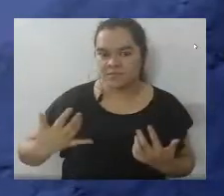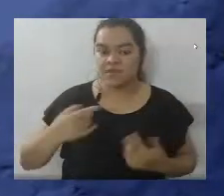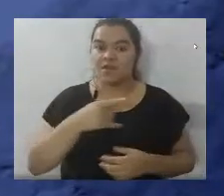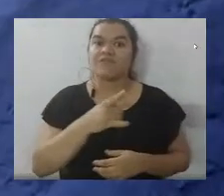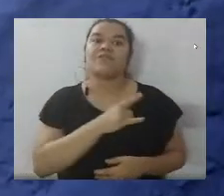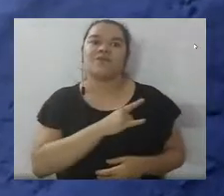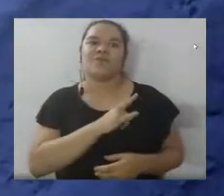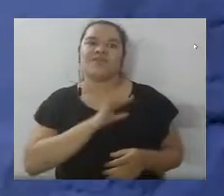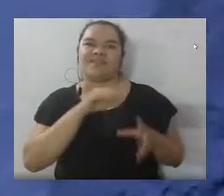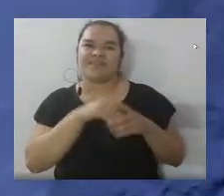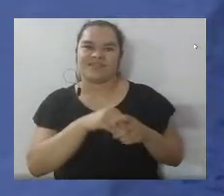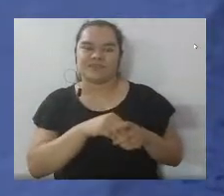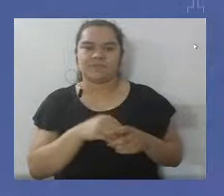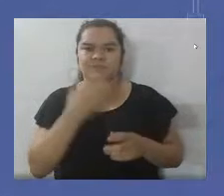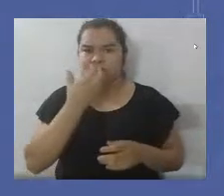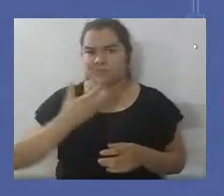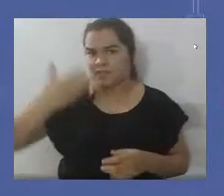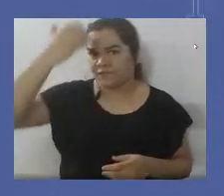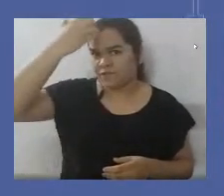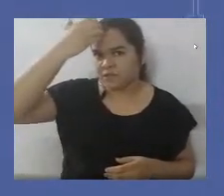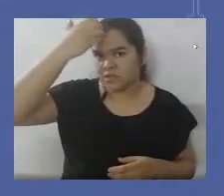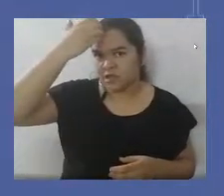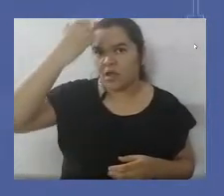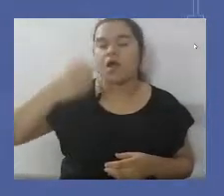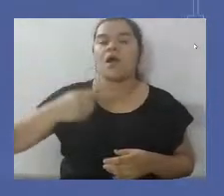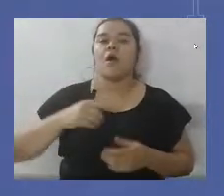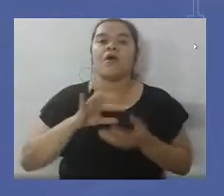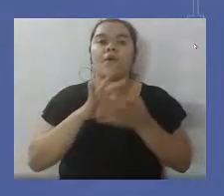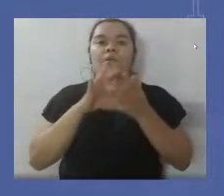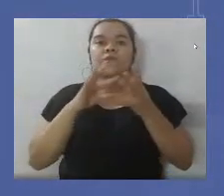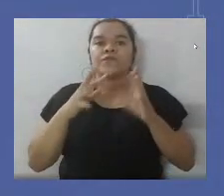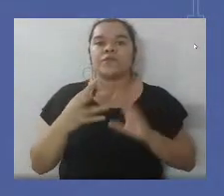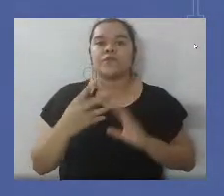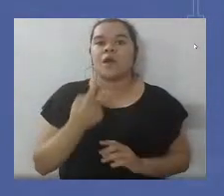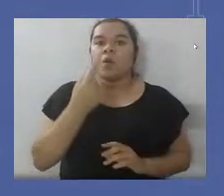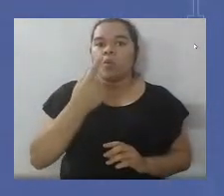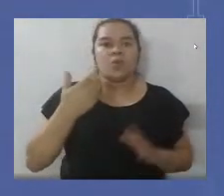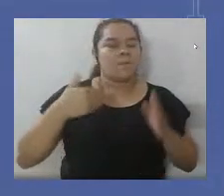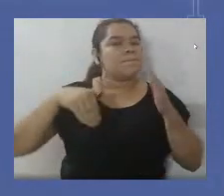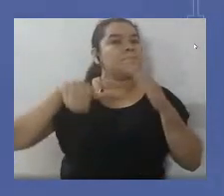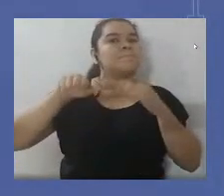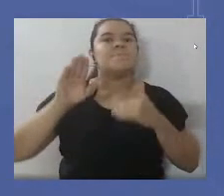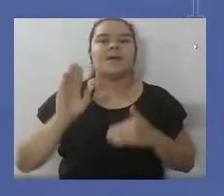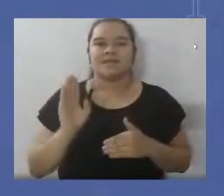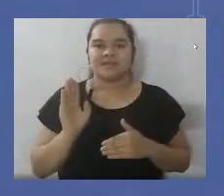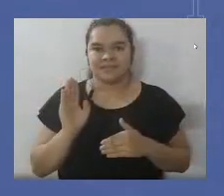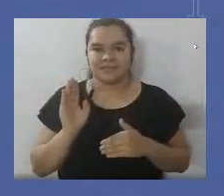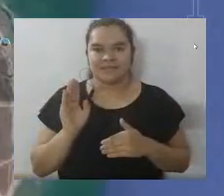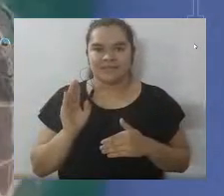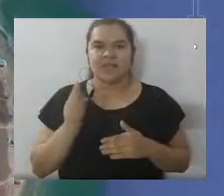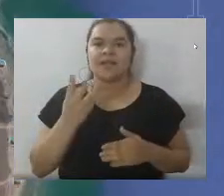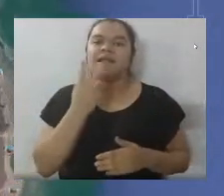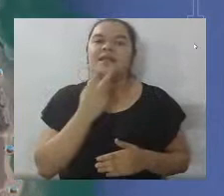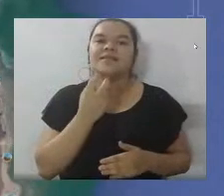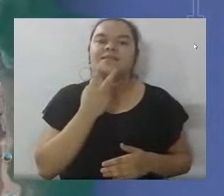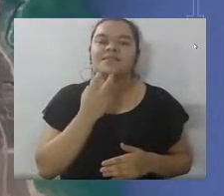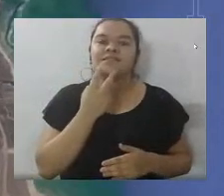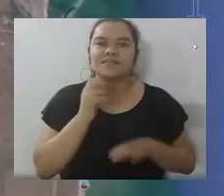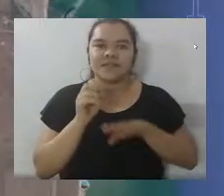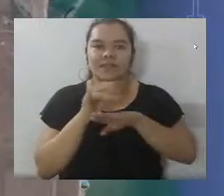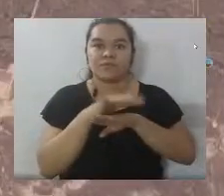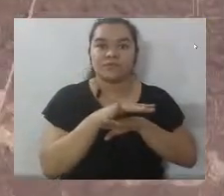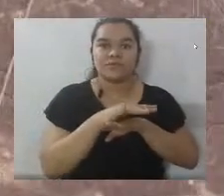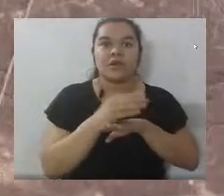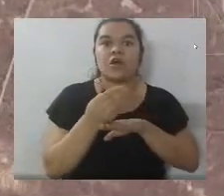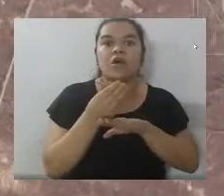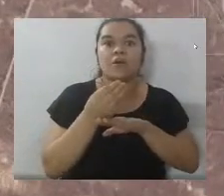Y hablando de física, una de las más modernas formas de generar energía eléctrica es obtener esa energía del